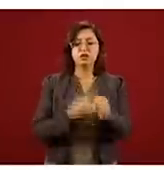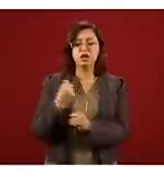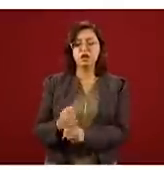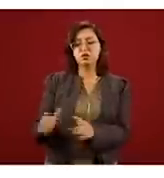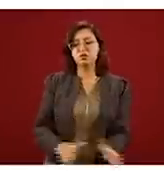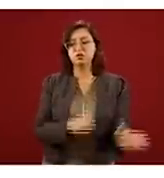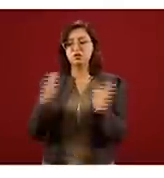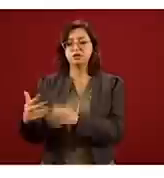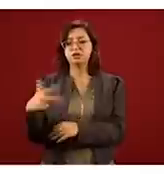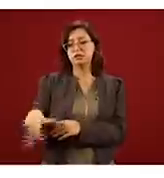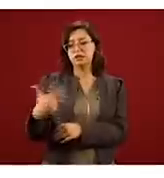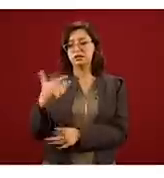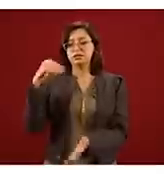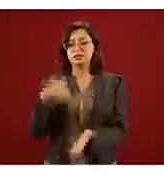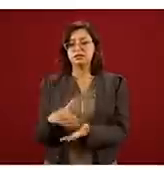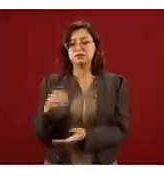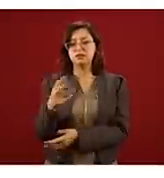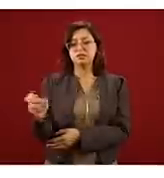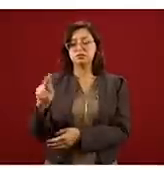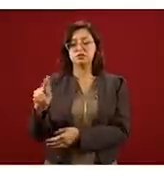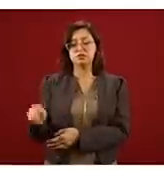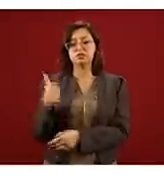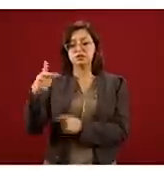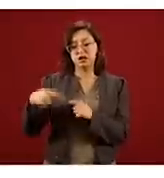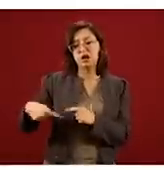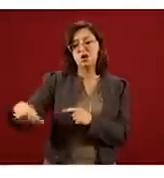13.386 para el bono de 40 años.